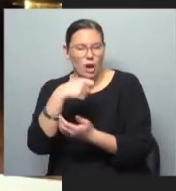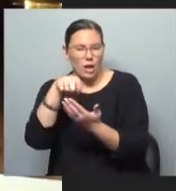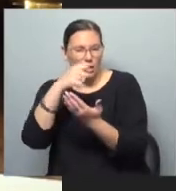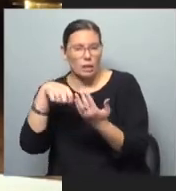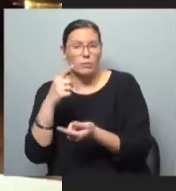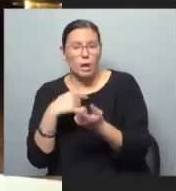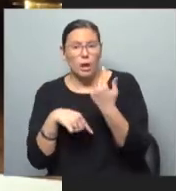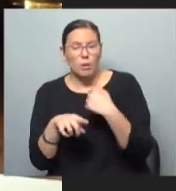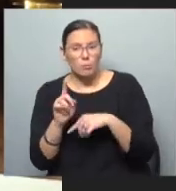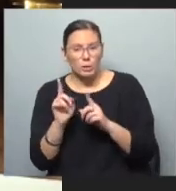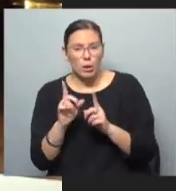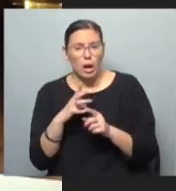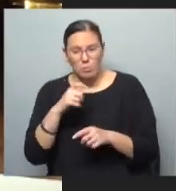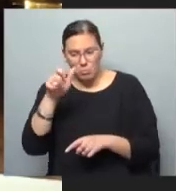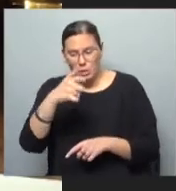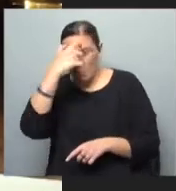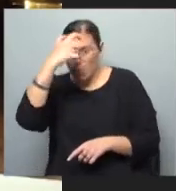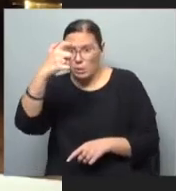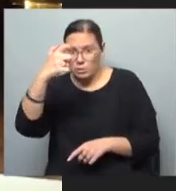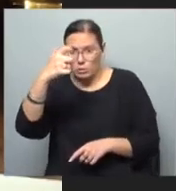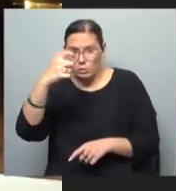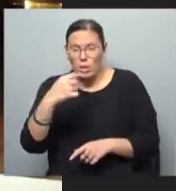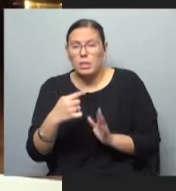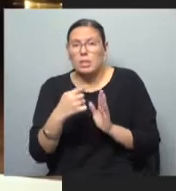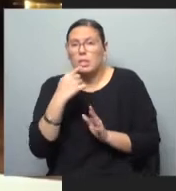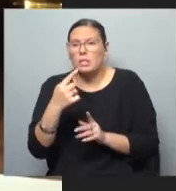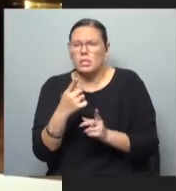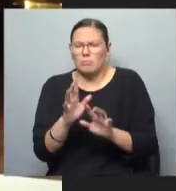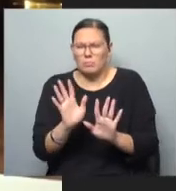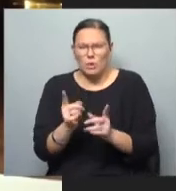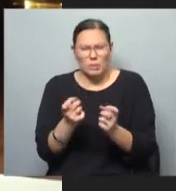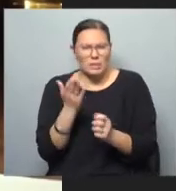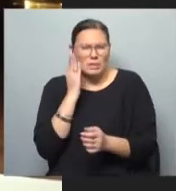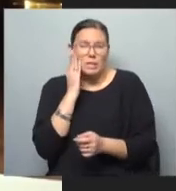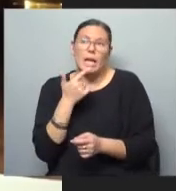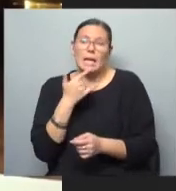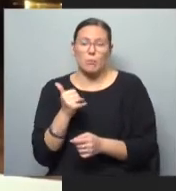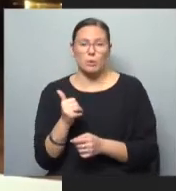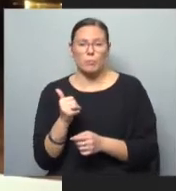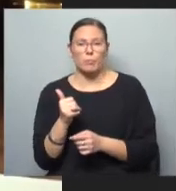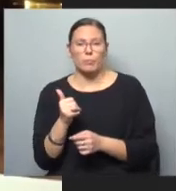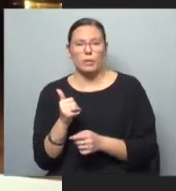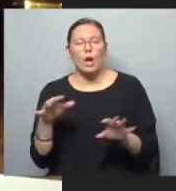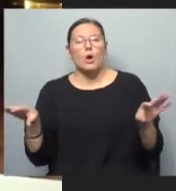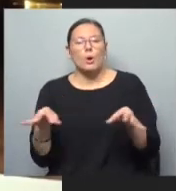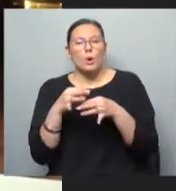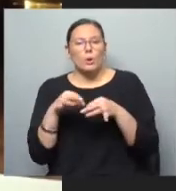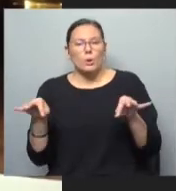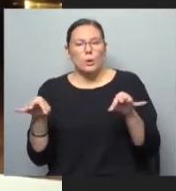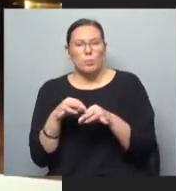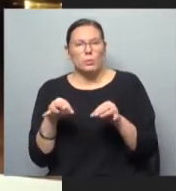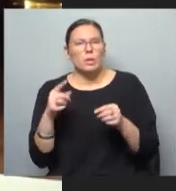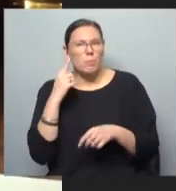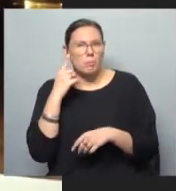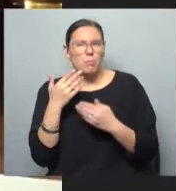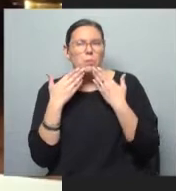Sin embargo, hay que decir que hay expertos aquí en China que dicen que eso no es tan así. Y ponen como ejemplo la música. O sea, se